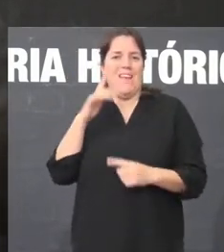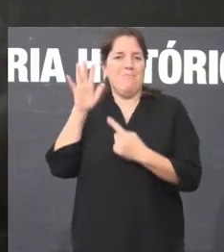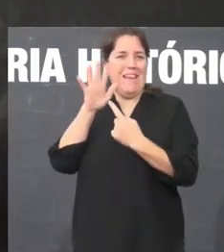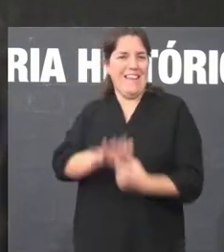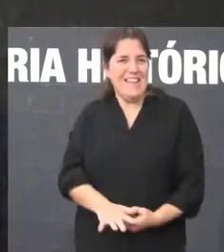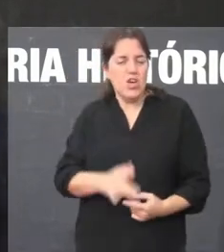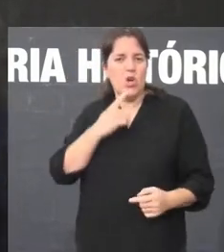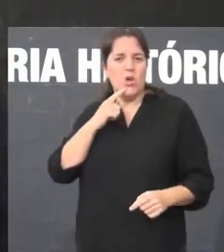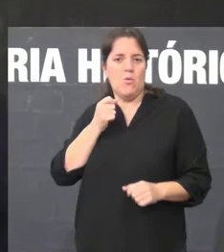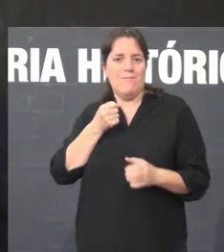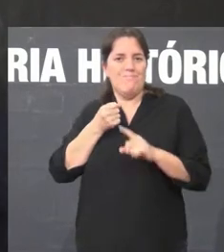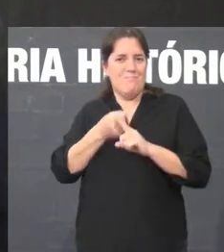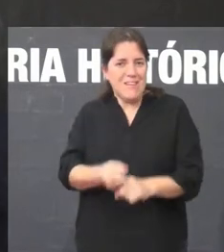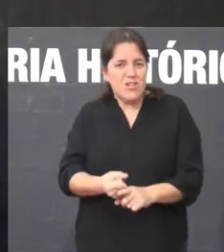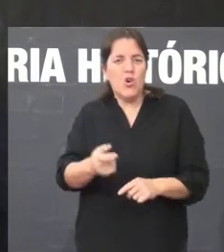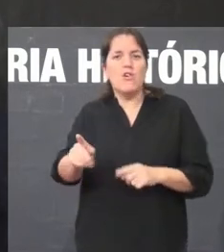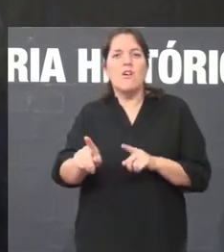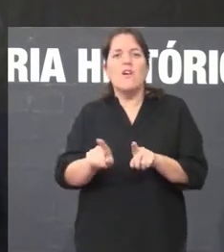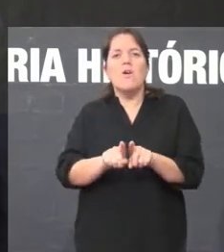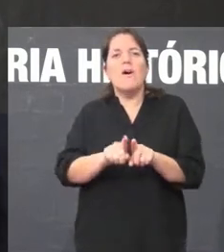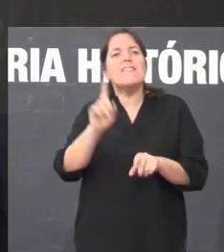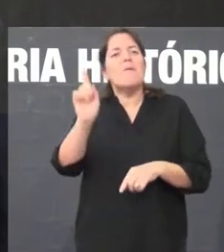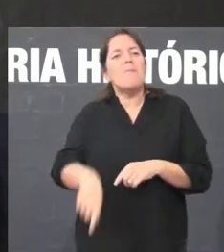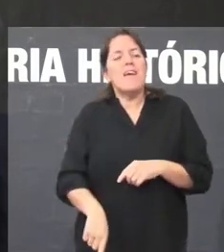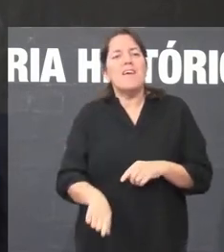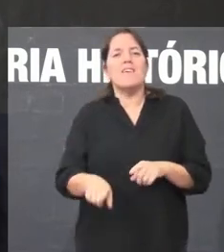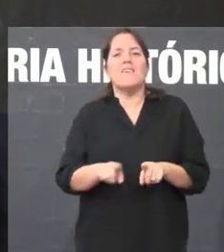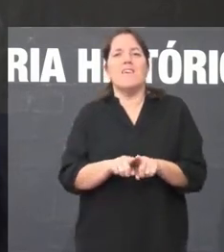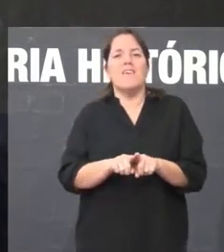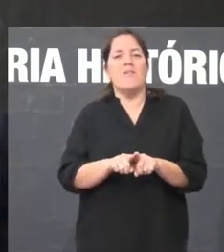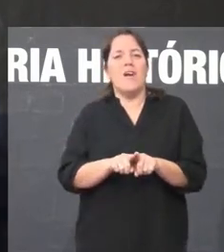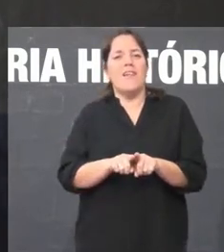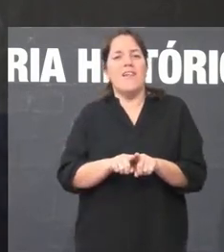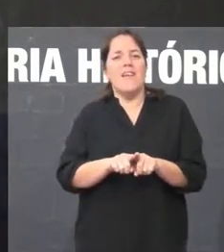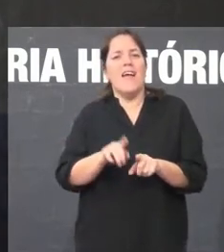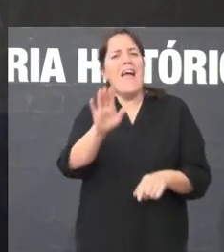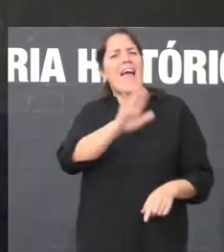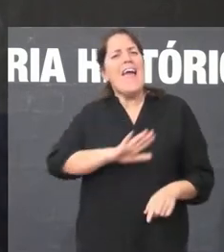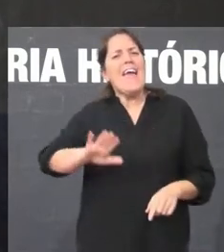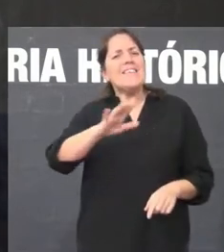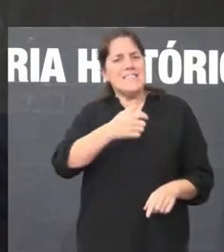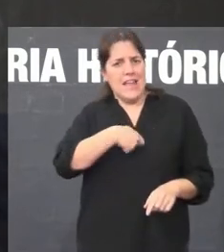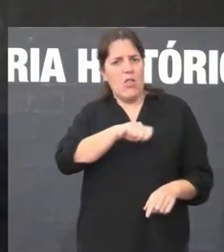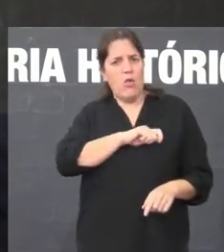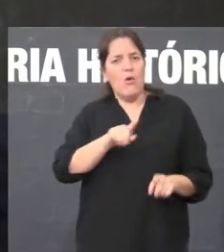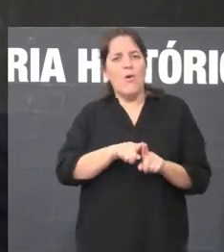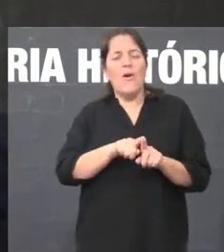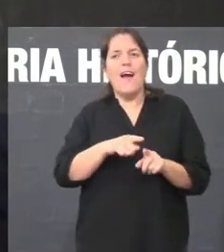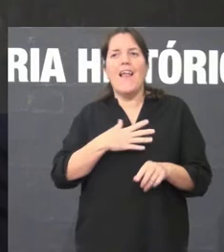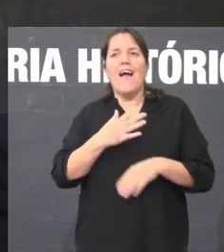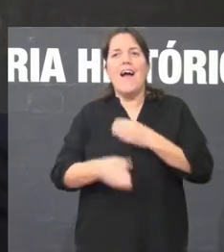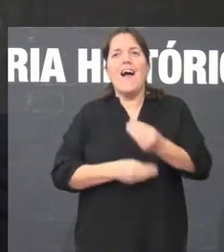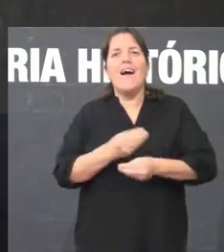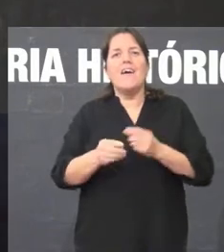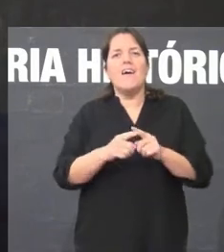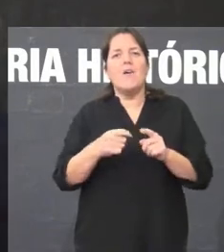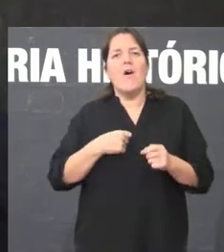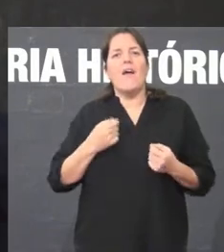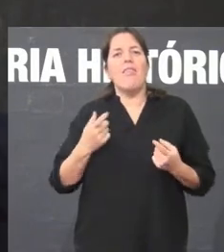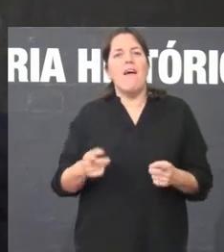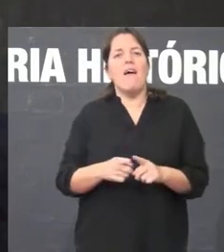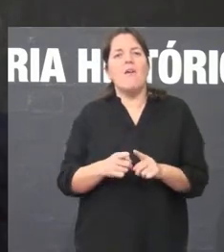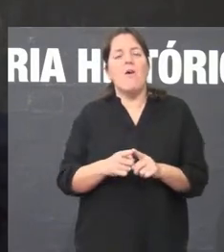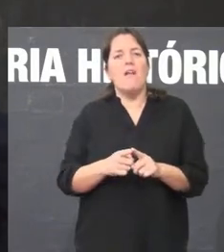de ahí incluso ser capaces desde el Estado de poner en riesgo